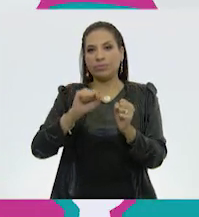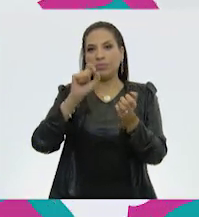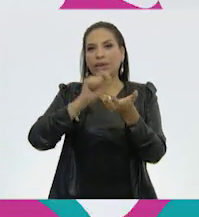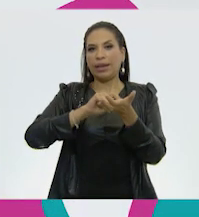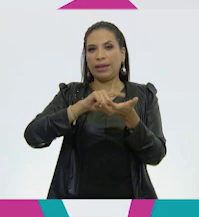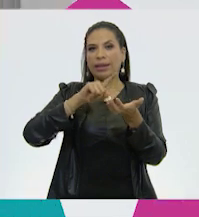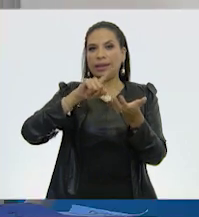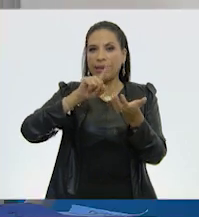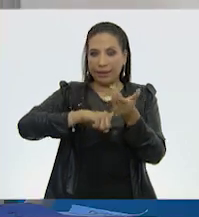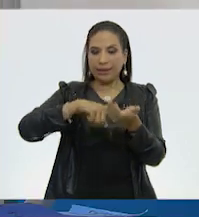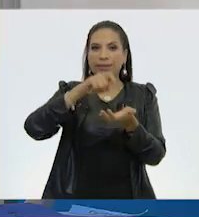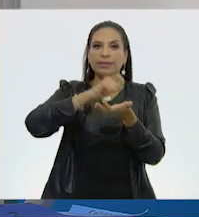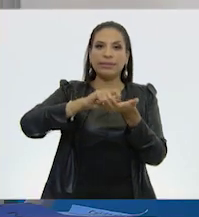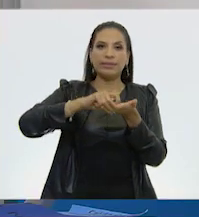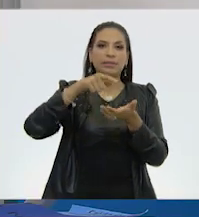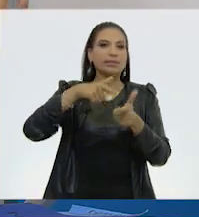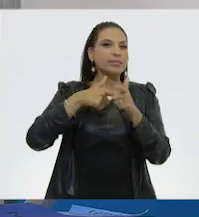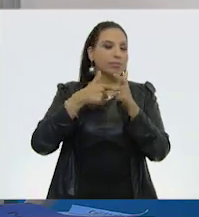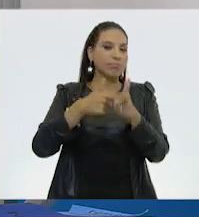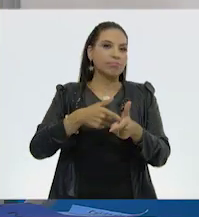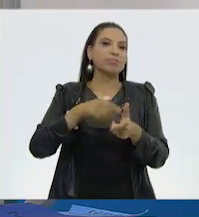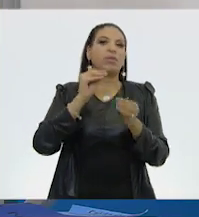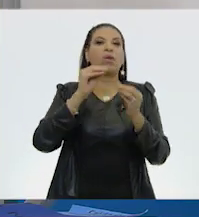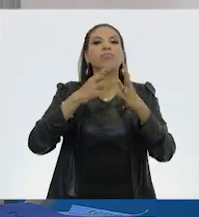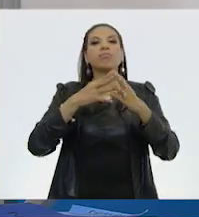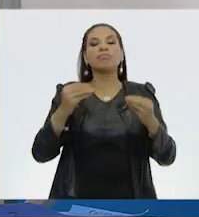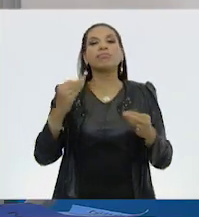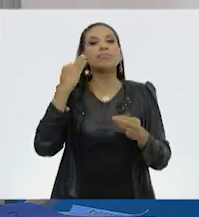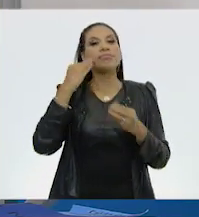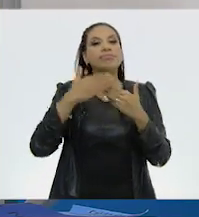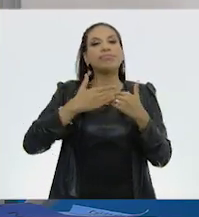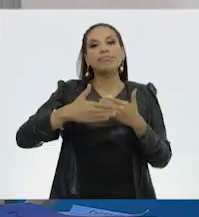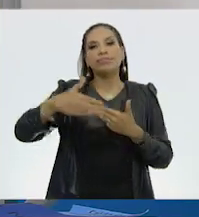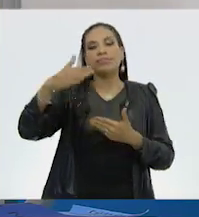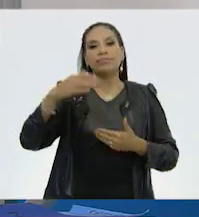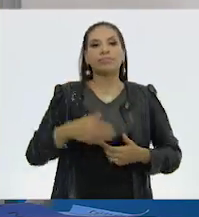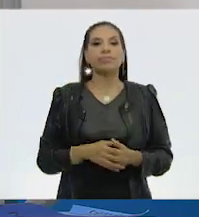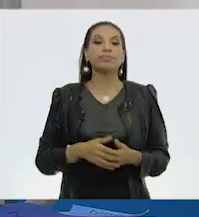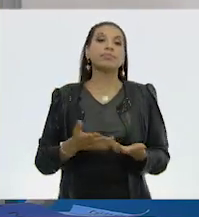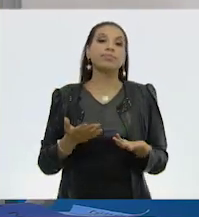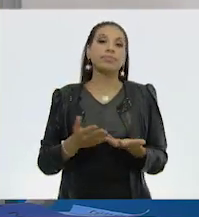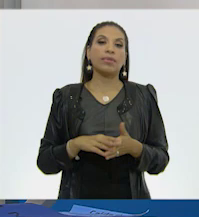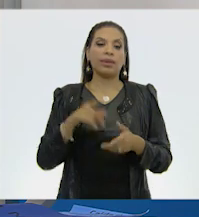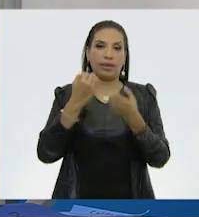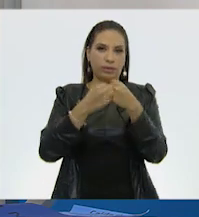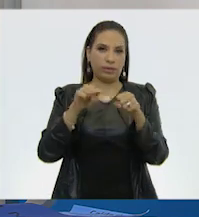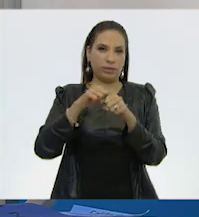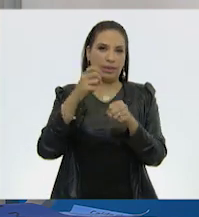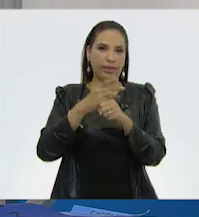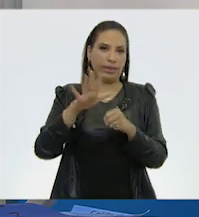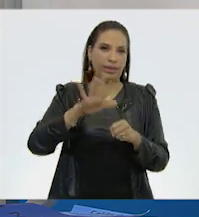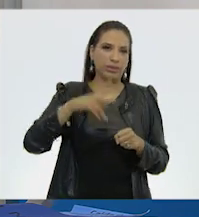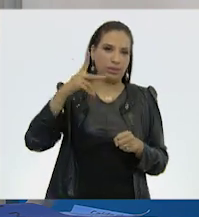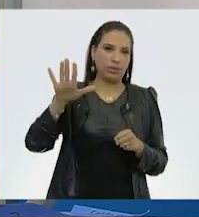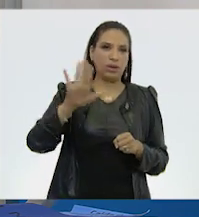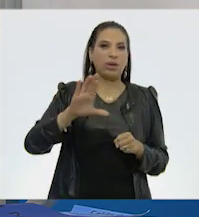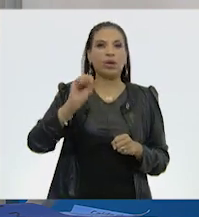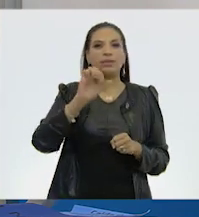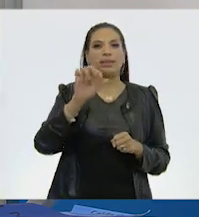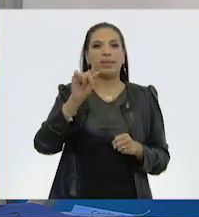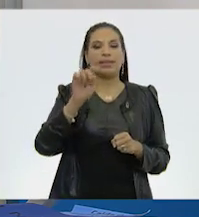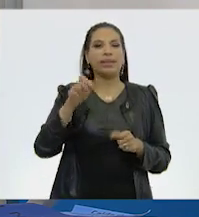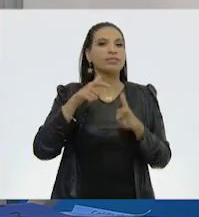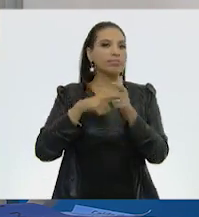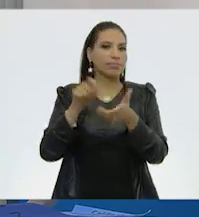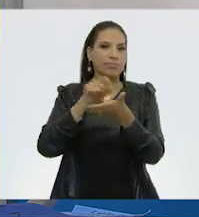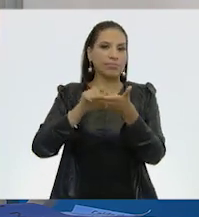escritura, estos fueron permaneciendo o desapareciendo con el paso del tiempo. En el caso de las sociedades occidentales, permaneció